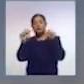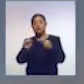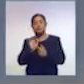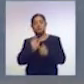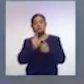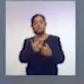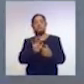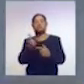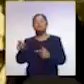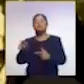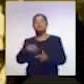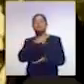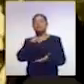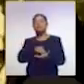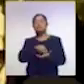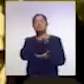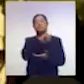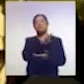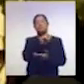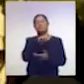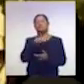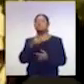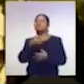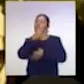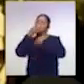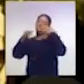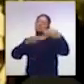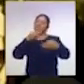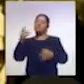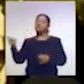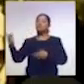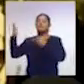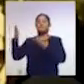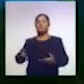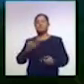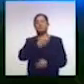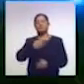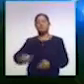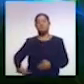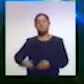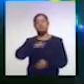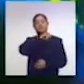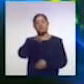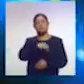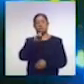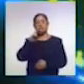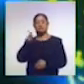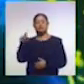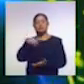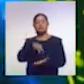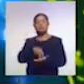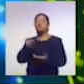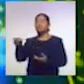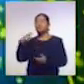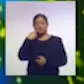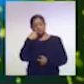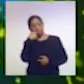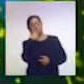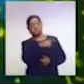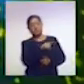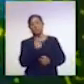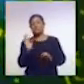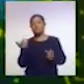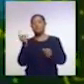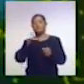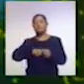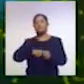una ceremonia en Teherán, en la que estuvo presente el presidente Hassan Rouhani. El mandatario había ordenado que se integrara a